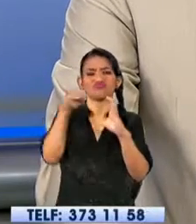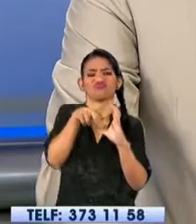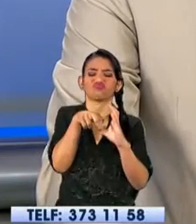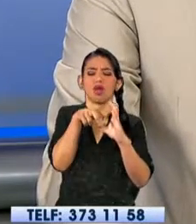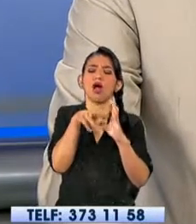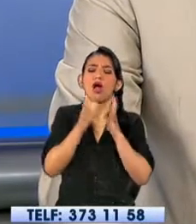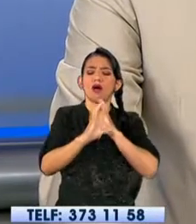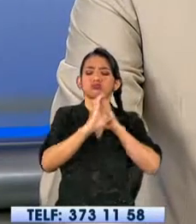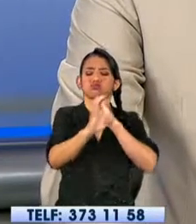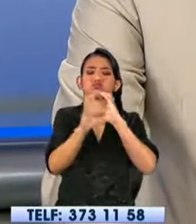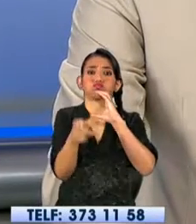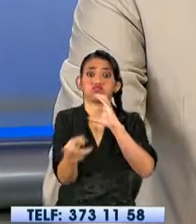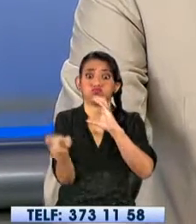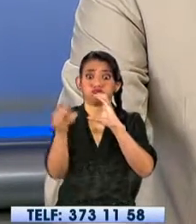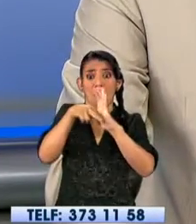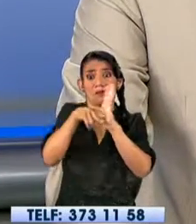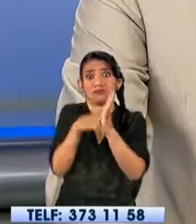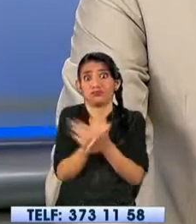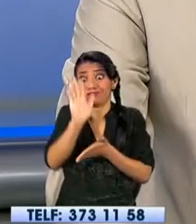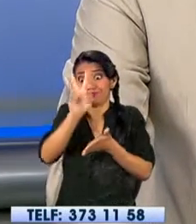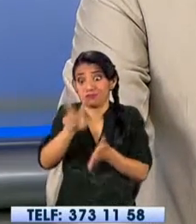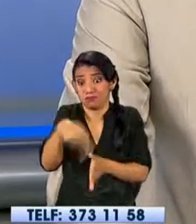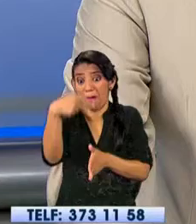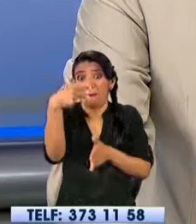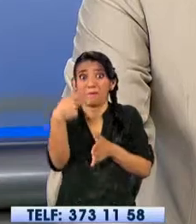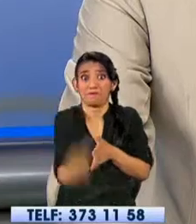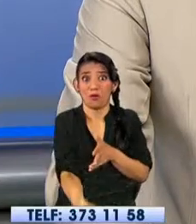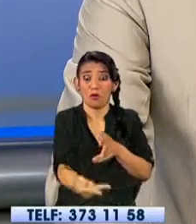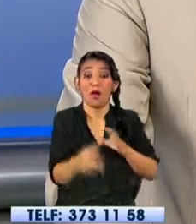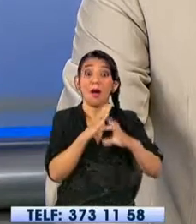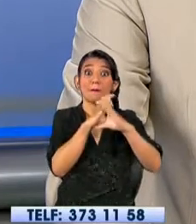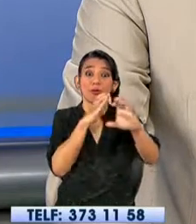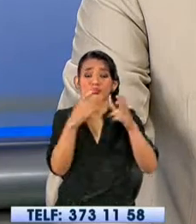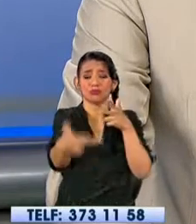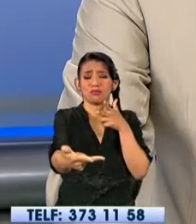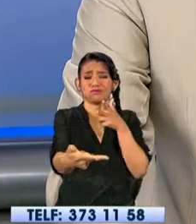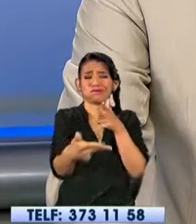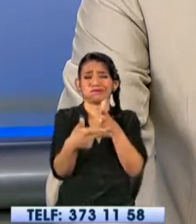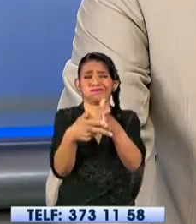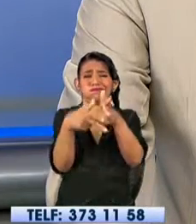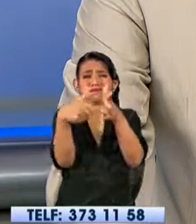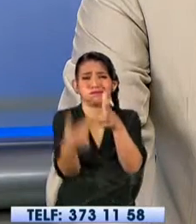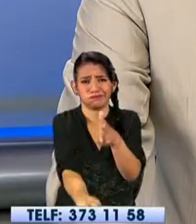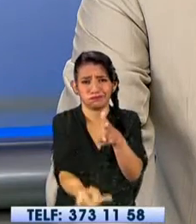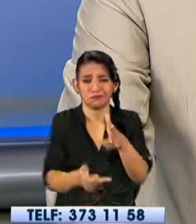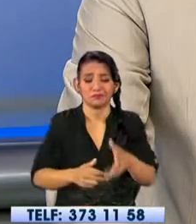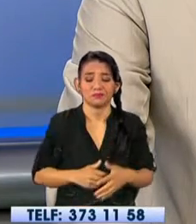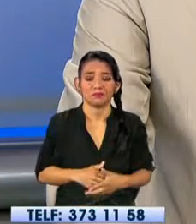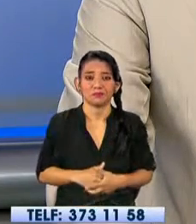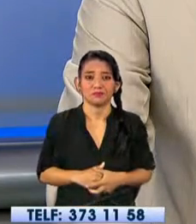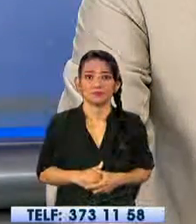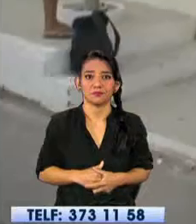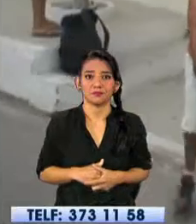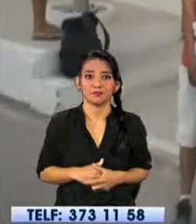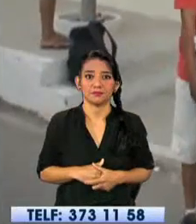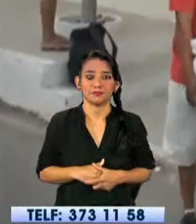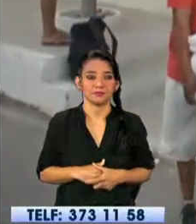parecer, el niño intentó subirse al vehículo, pero resbaló y cayó a la carretera, siendo atropellado por el pesado automotor.